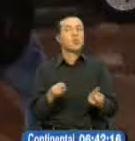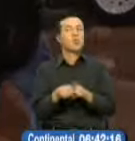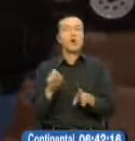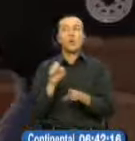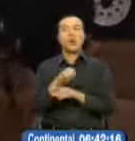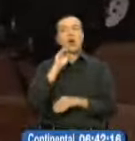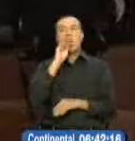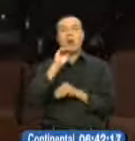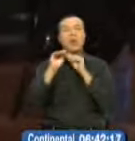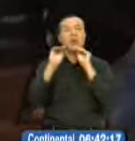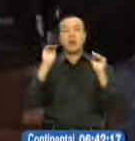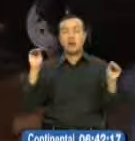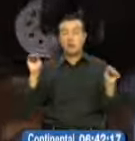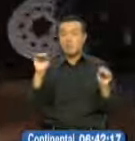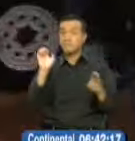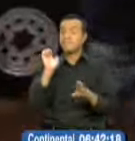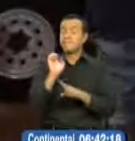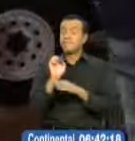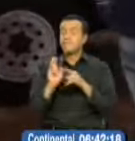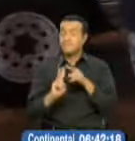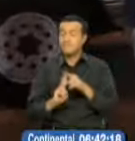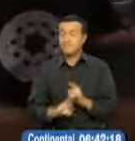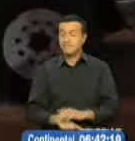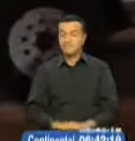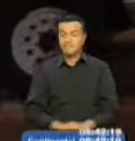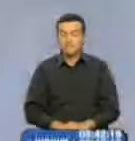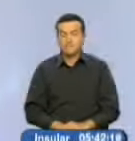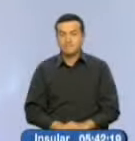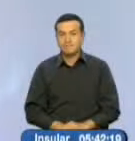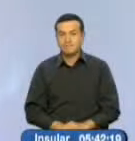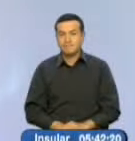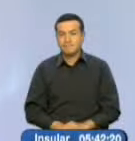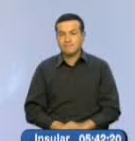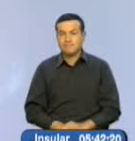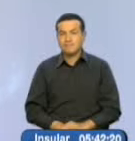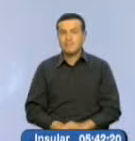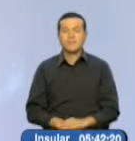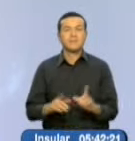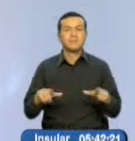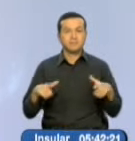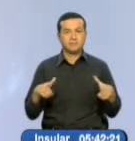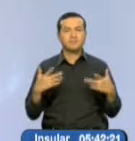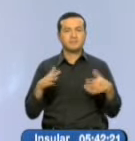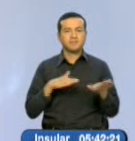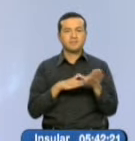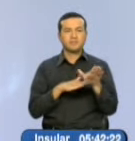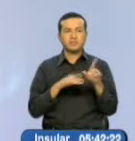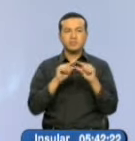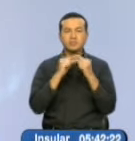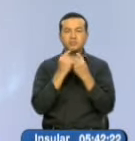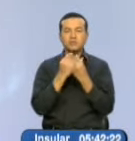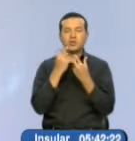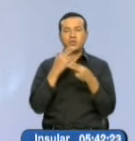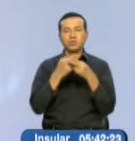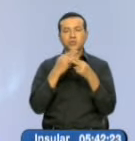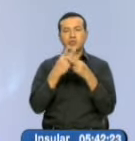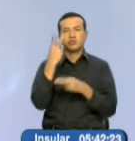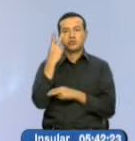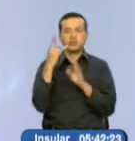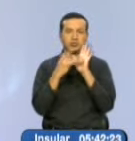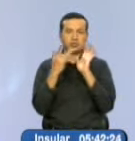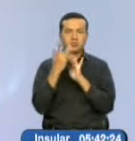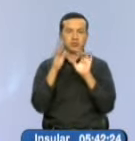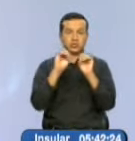Ecuador. Olga Velasco, Ecuador TV. Lenín Moreno tiene el respaldo del Frente 2 de Abril, que está agrupado por